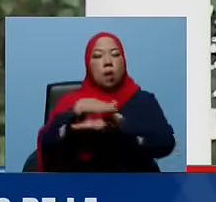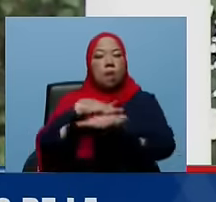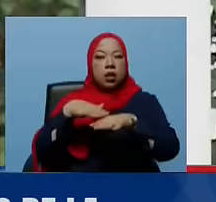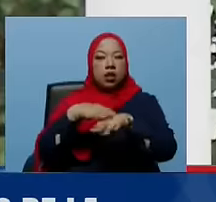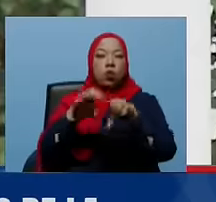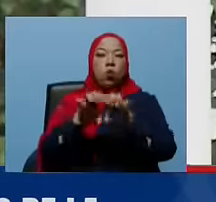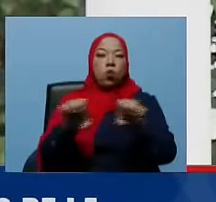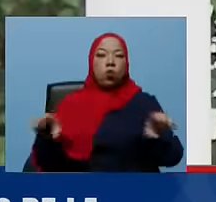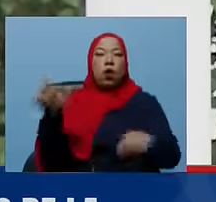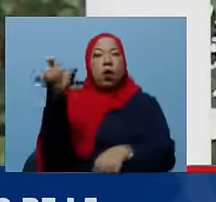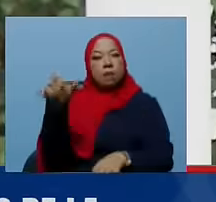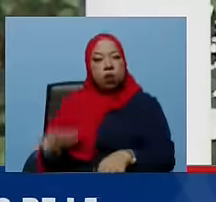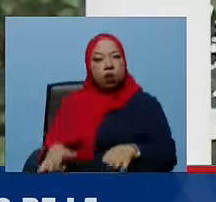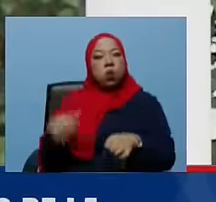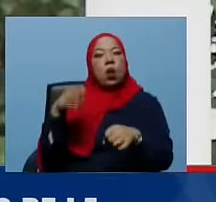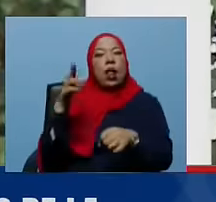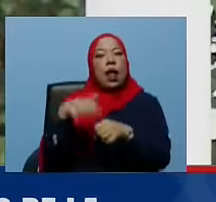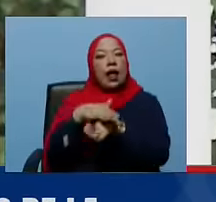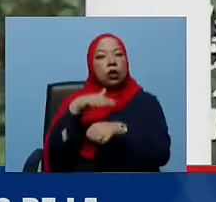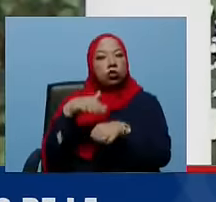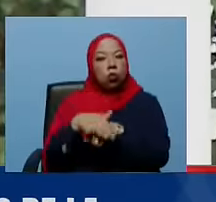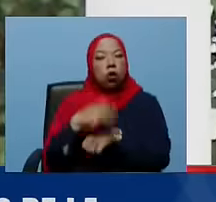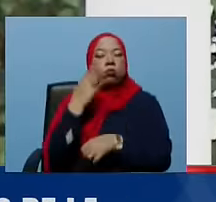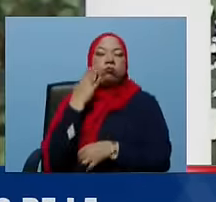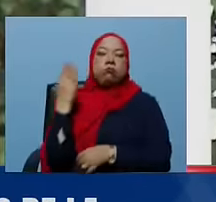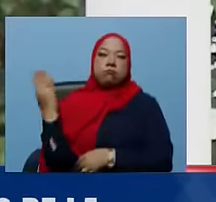Educación, compañero Héctor Rodríguez.